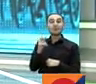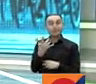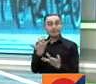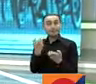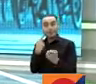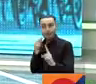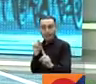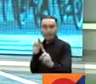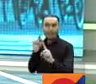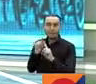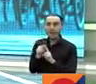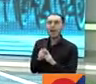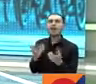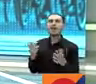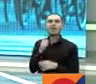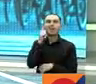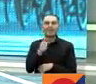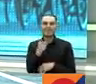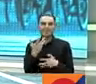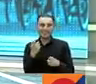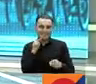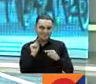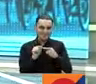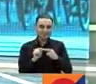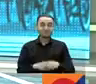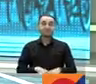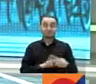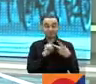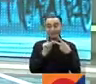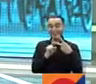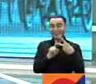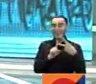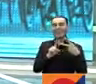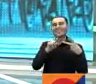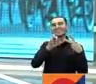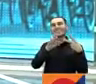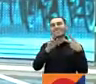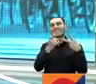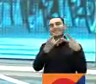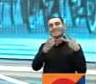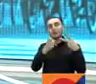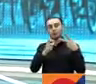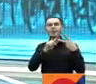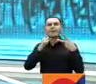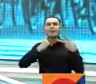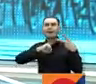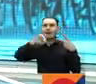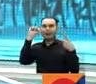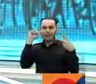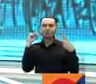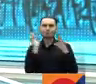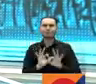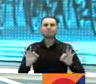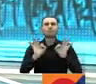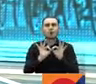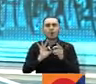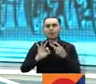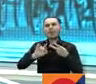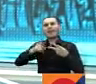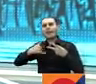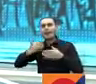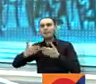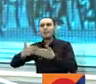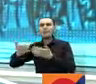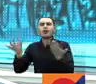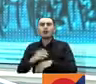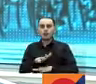el título este domingo en la última fracción. Y por el otro a Sergio Andrés Higuita, quien logró una victoria importantísima en la penúltima etapa del Tour